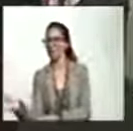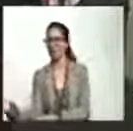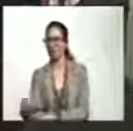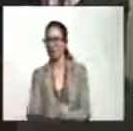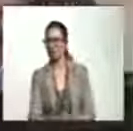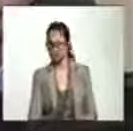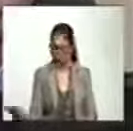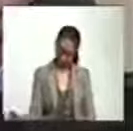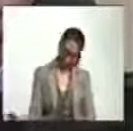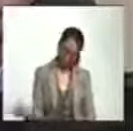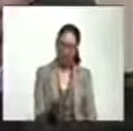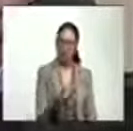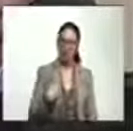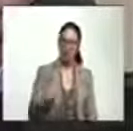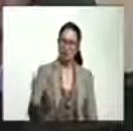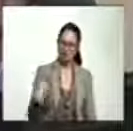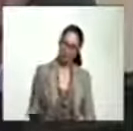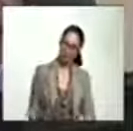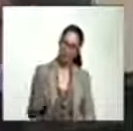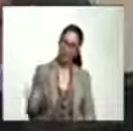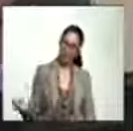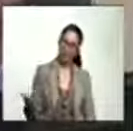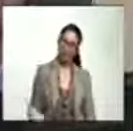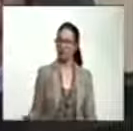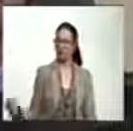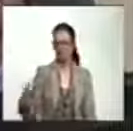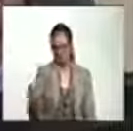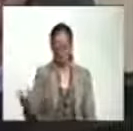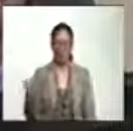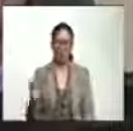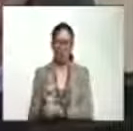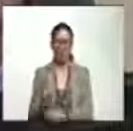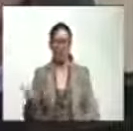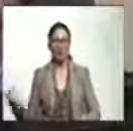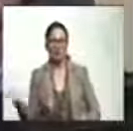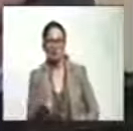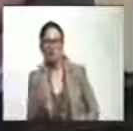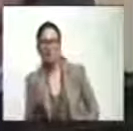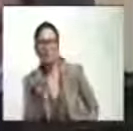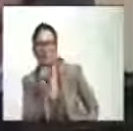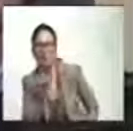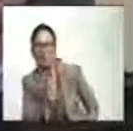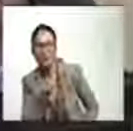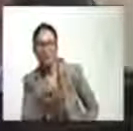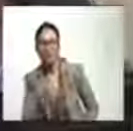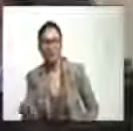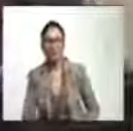Santrich y con cuanto bandido quiera ir y no sea cobarde y mentiroso.